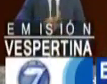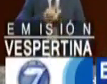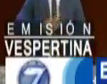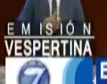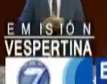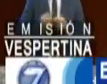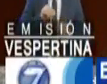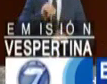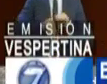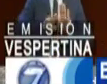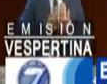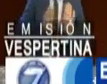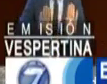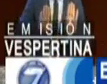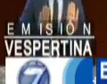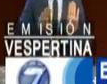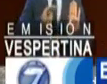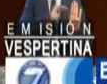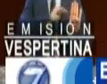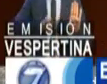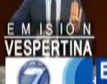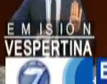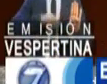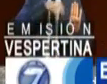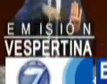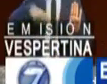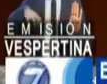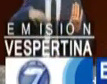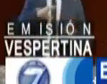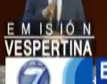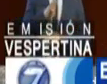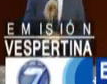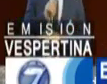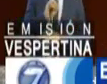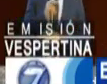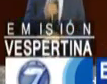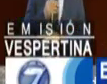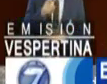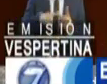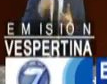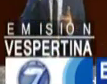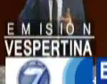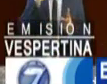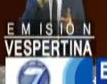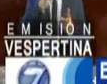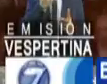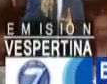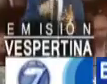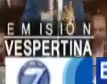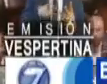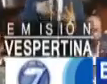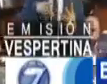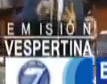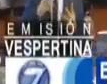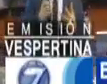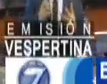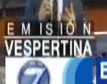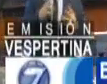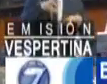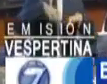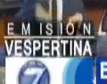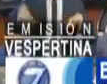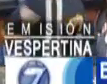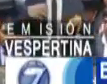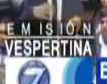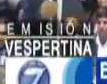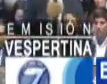municipios fronterizos de los departamentos de Huehuetenango, de San Marcos y de Quiché, tres de los cuatro